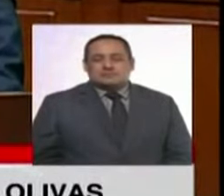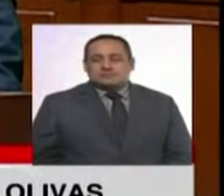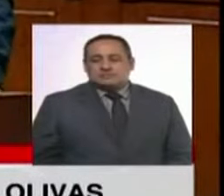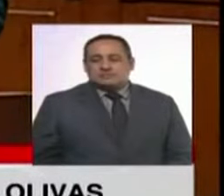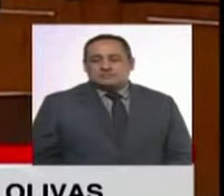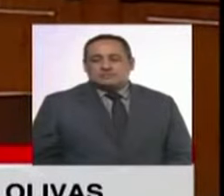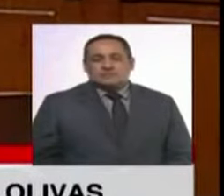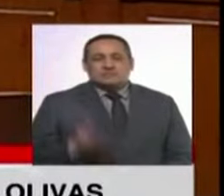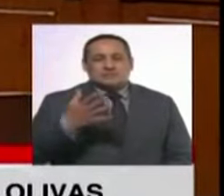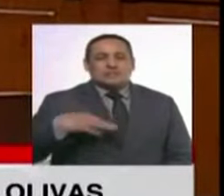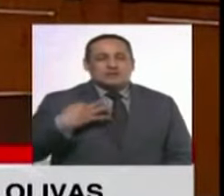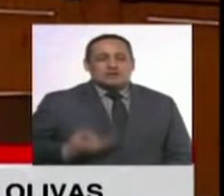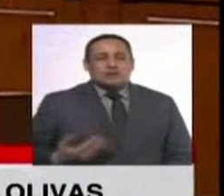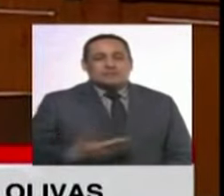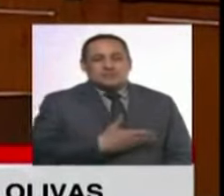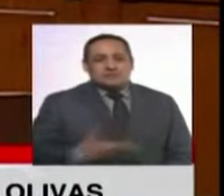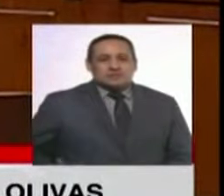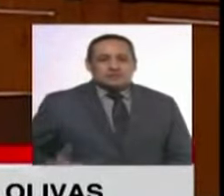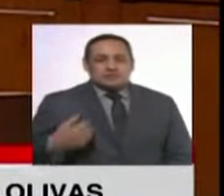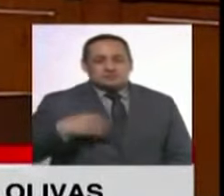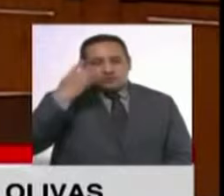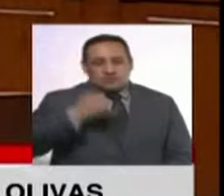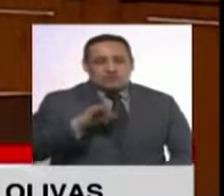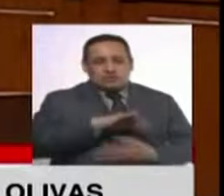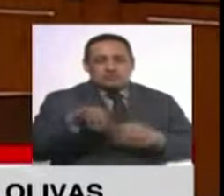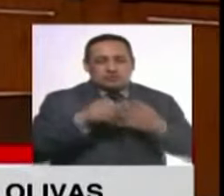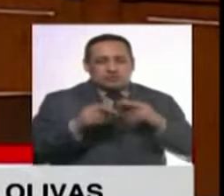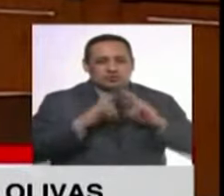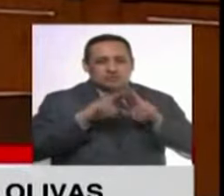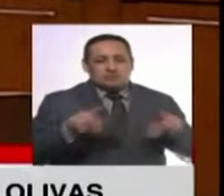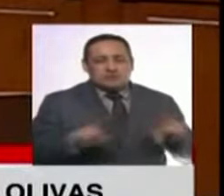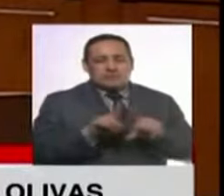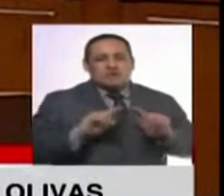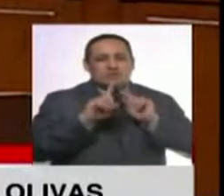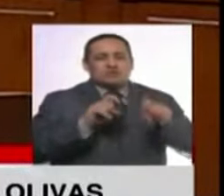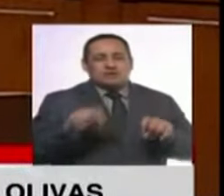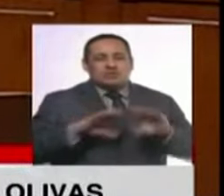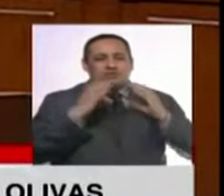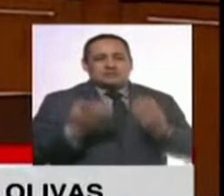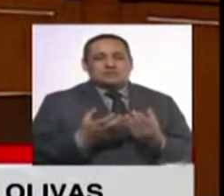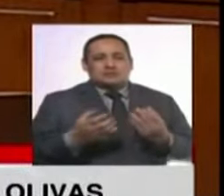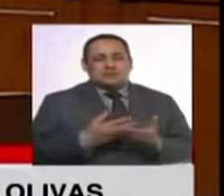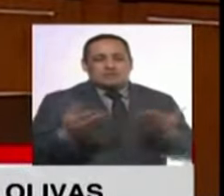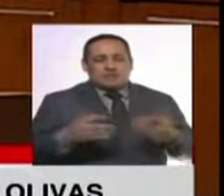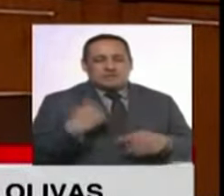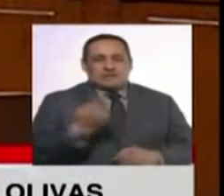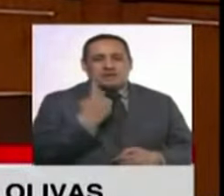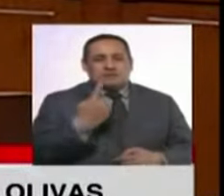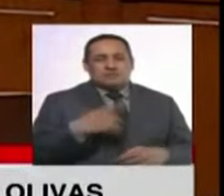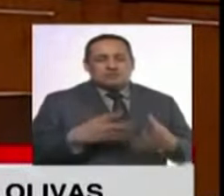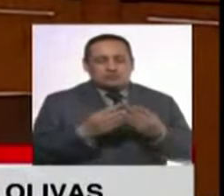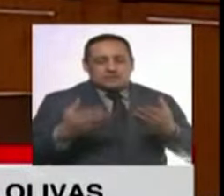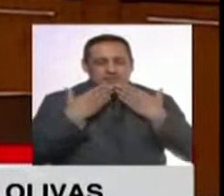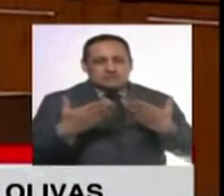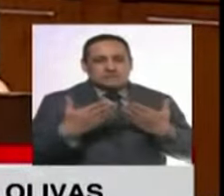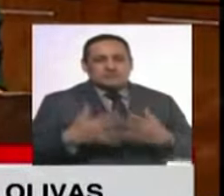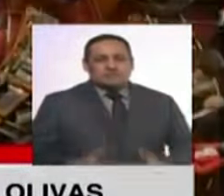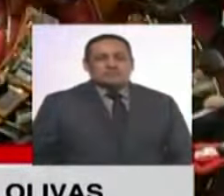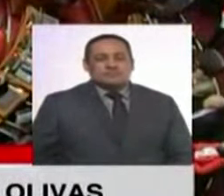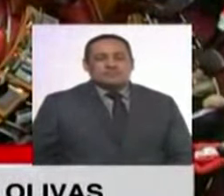señor presidenta quiero que haber soltó todas las inquietudes y las preguntas de los uniones congresistas de manera general Muchas gracias